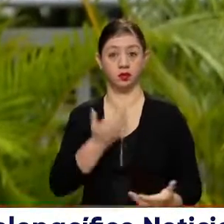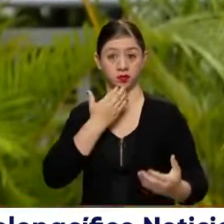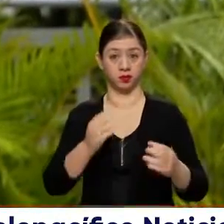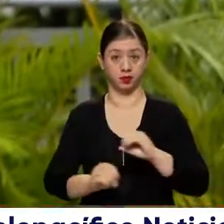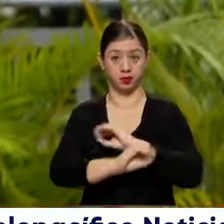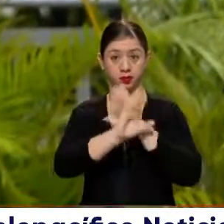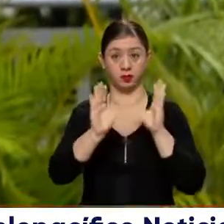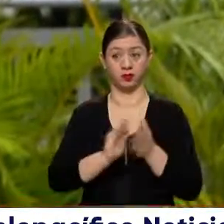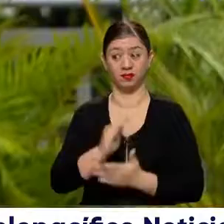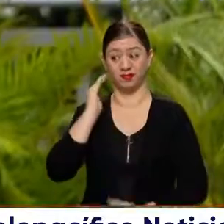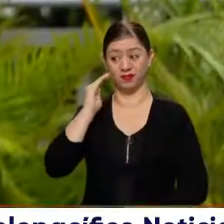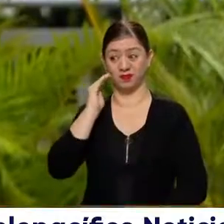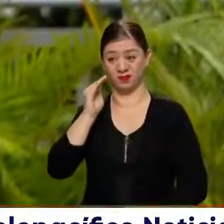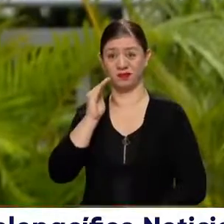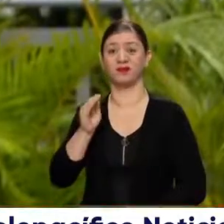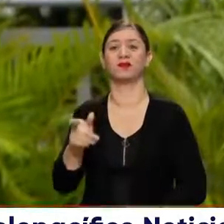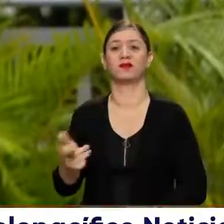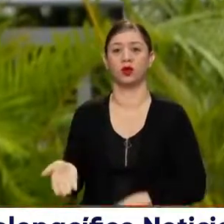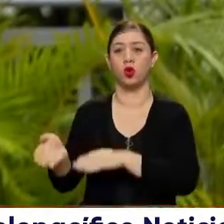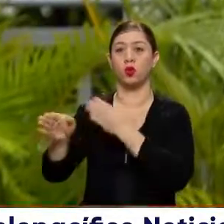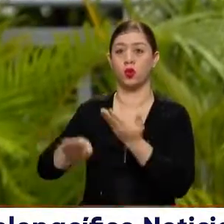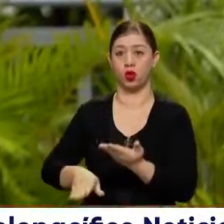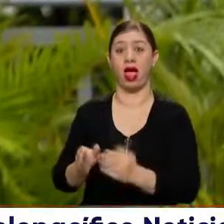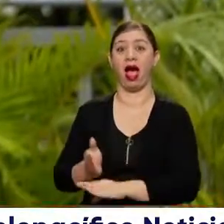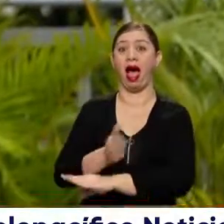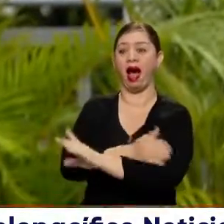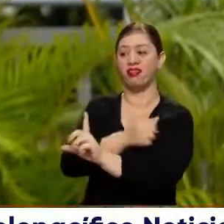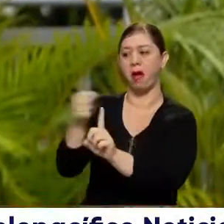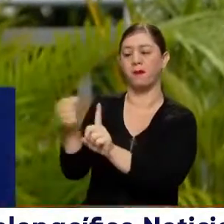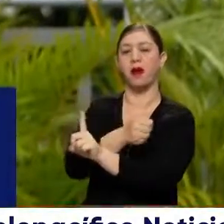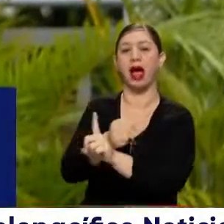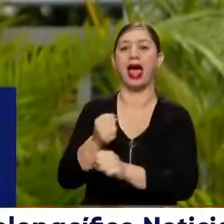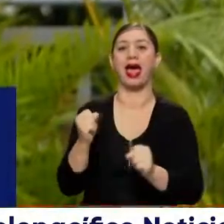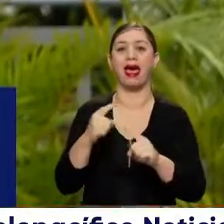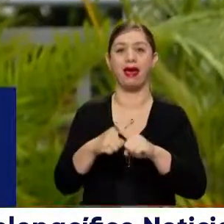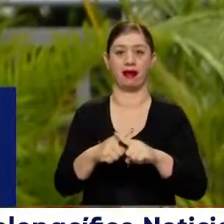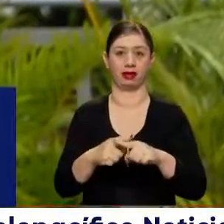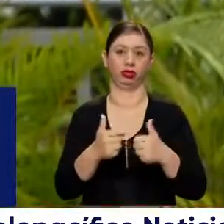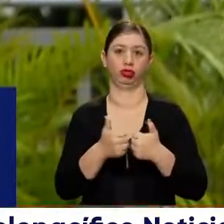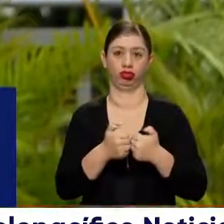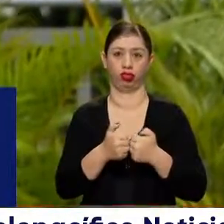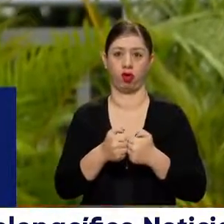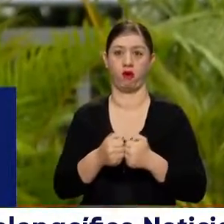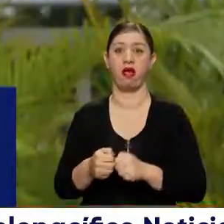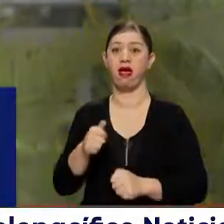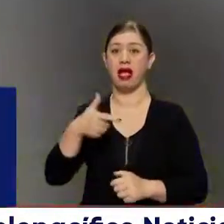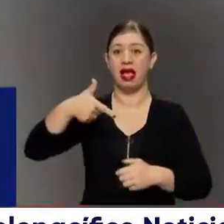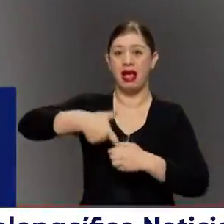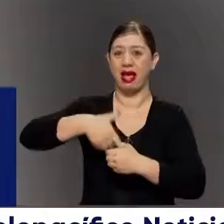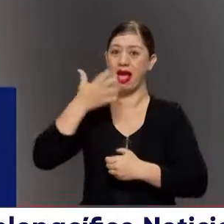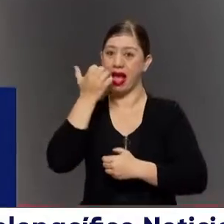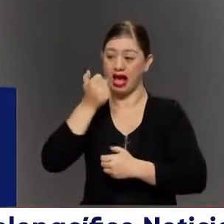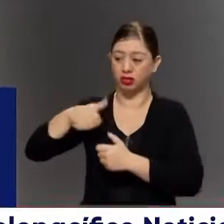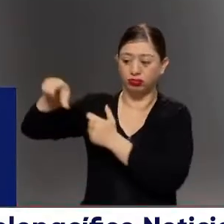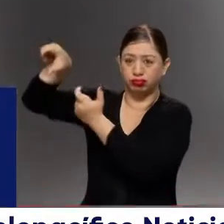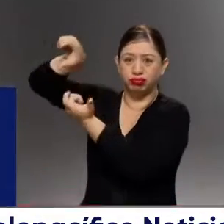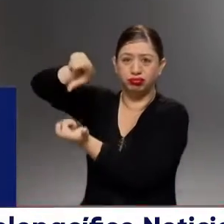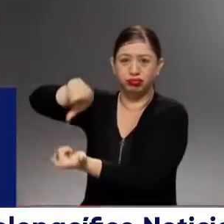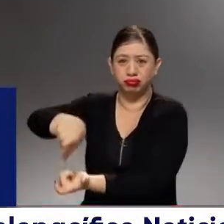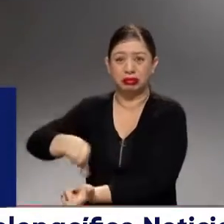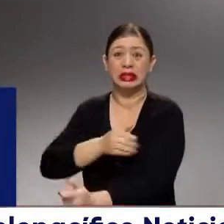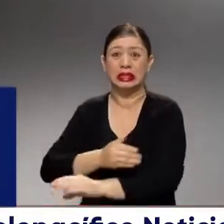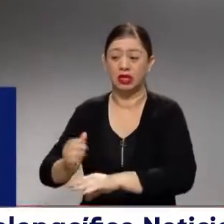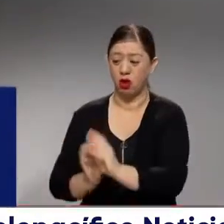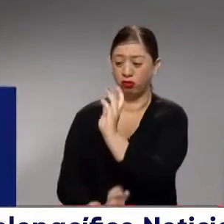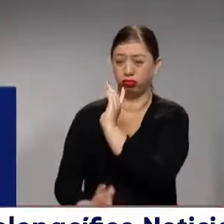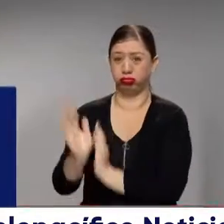Buen día. La víctima fue agredida físicamente por su pareja sentimental, quien le roció gasolina y después le prendió fuego.